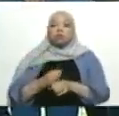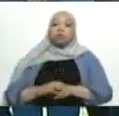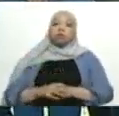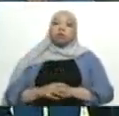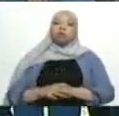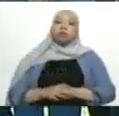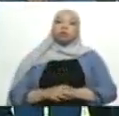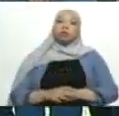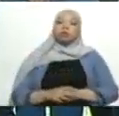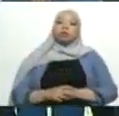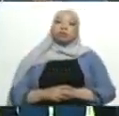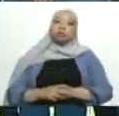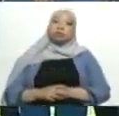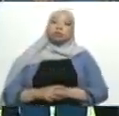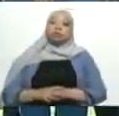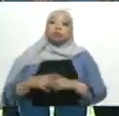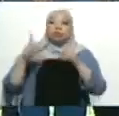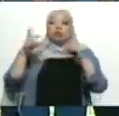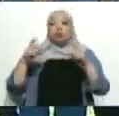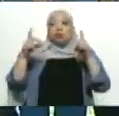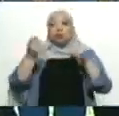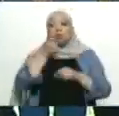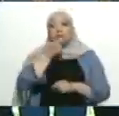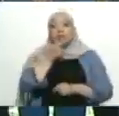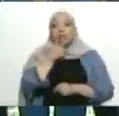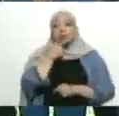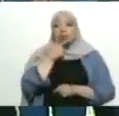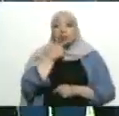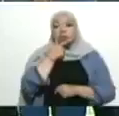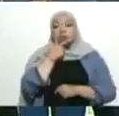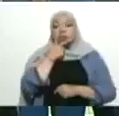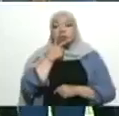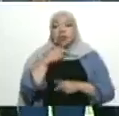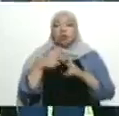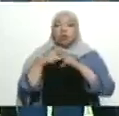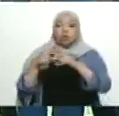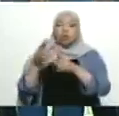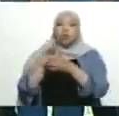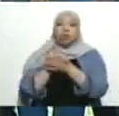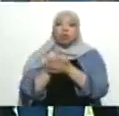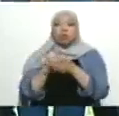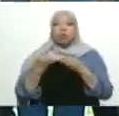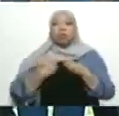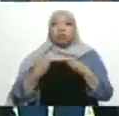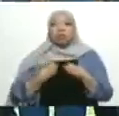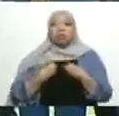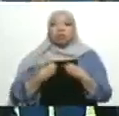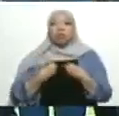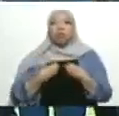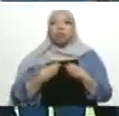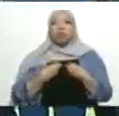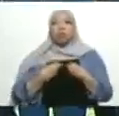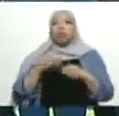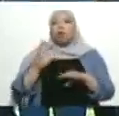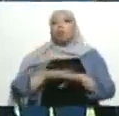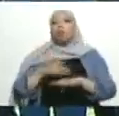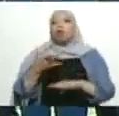dio y me dio esa foto tan bonita que yo hoy se la regalo a un hermano de la vida que es Freddy Bernal. Porque